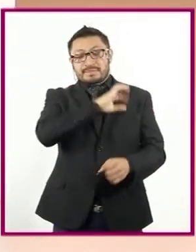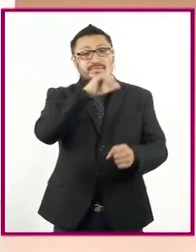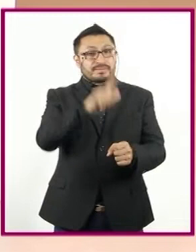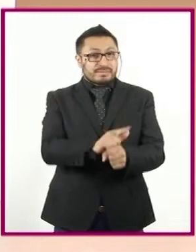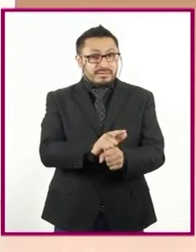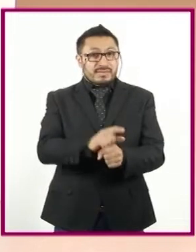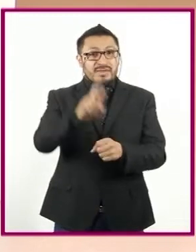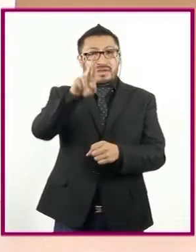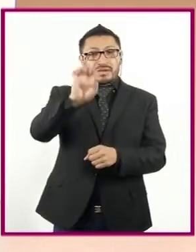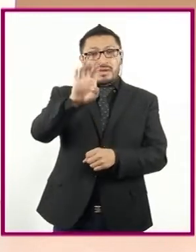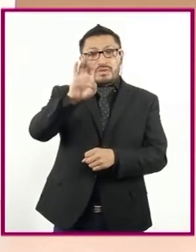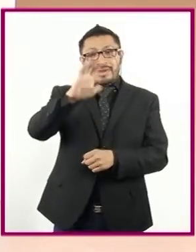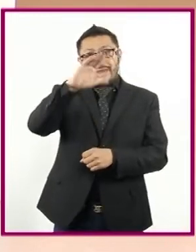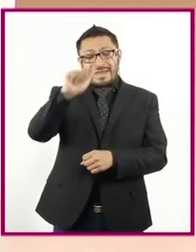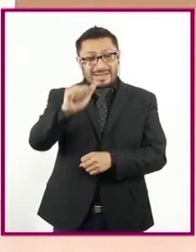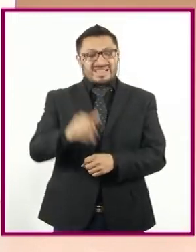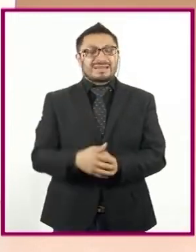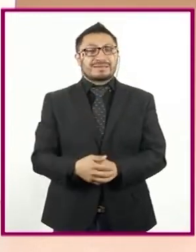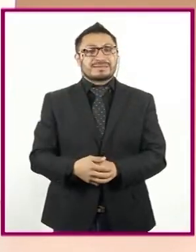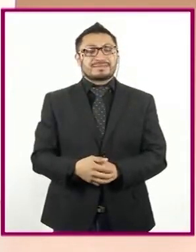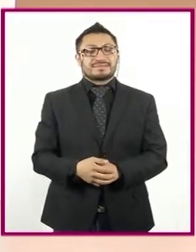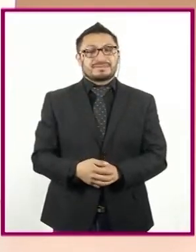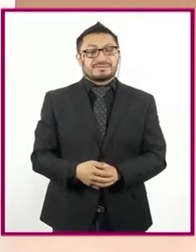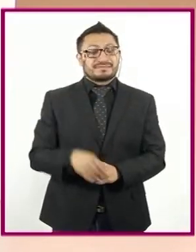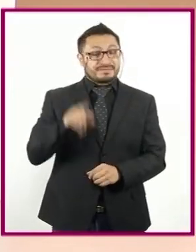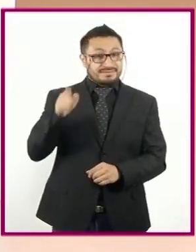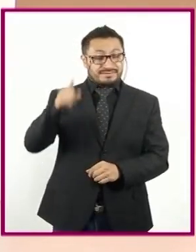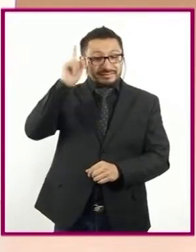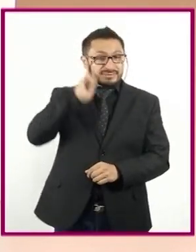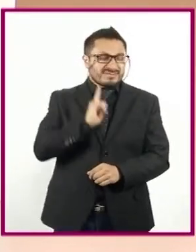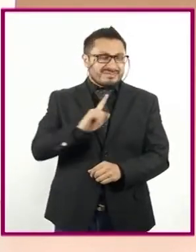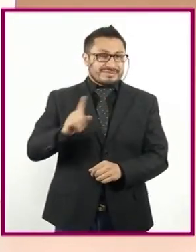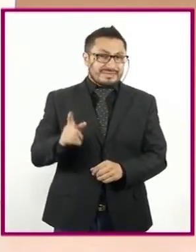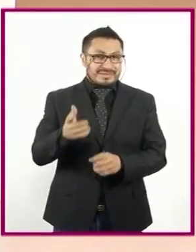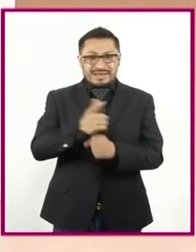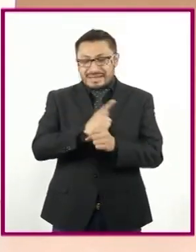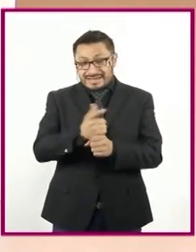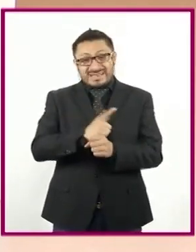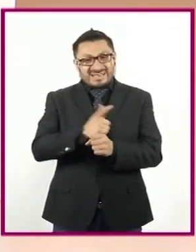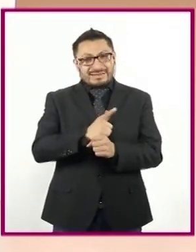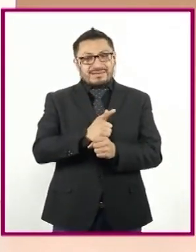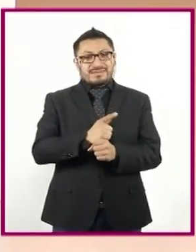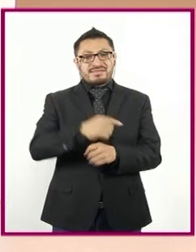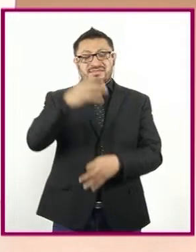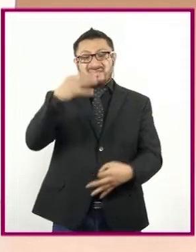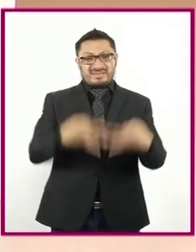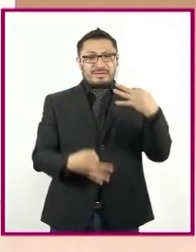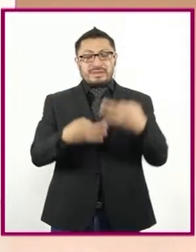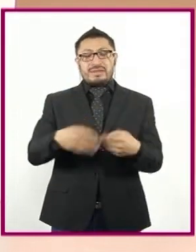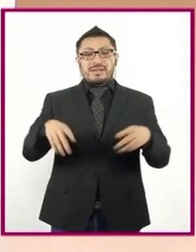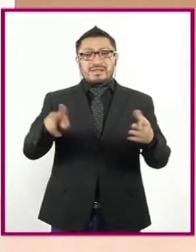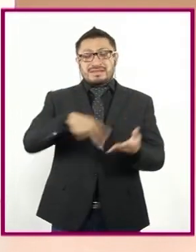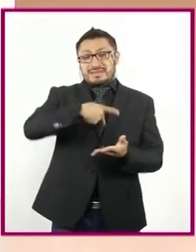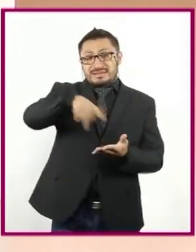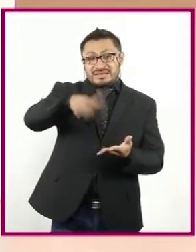especialista Rebeca Sánchez Aguilar. Ella es egresada de la carrera de ejecutante de danza clásica de la